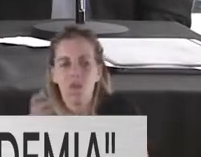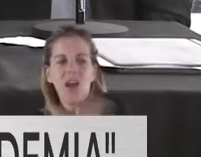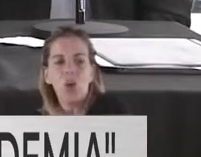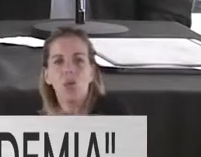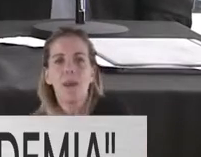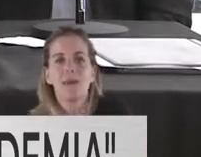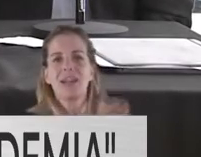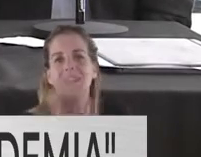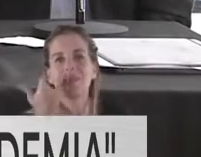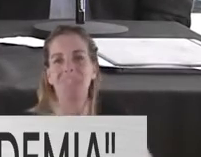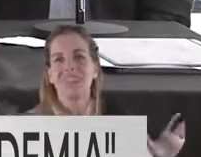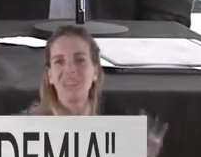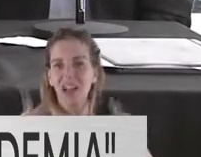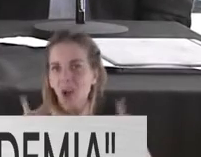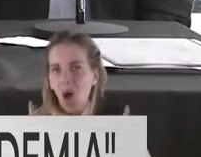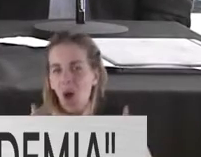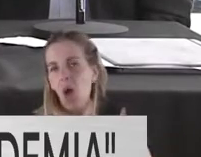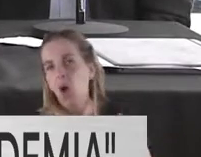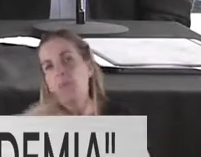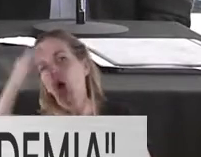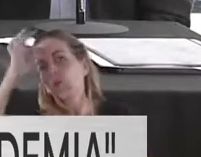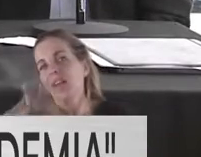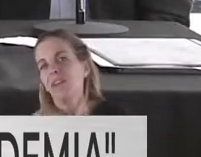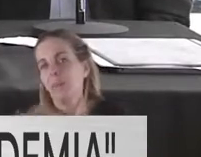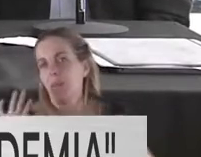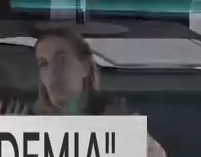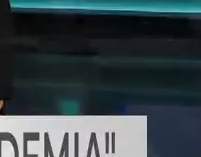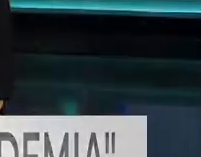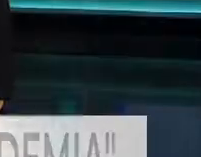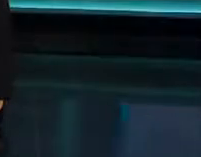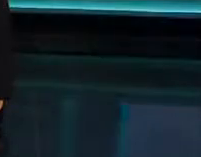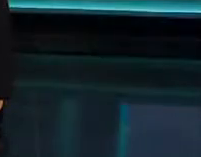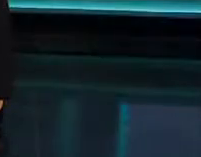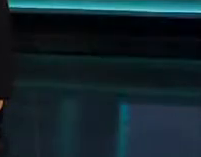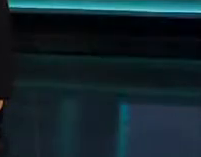como otras vacunas, requiera refuerzos periódicos. Y en Córdoba.